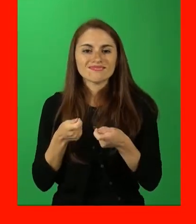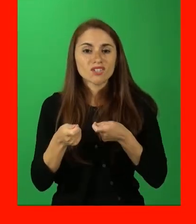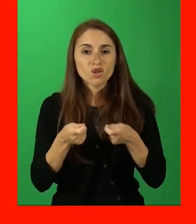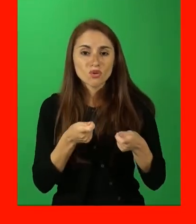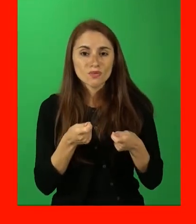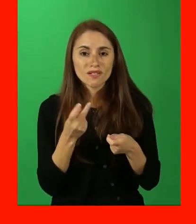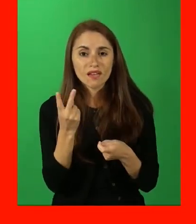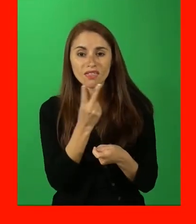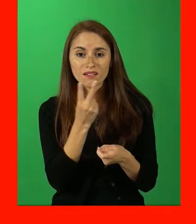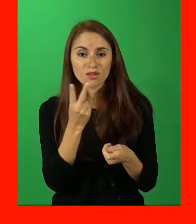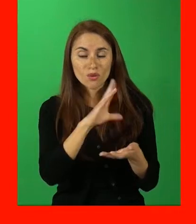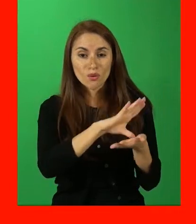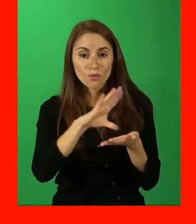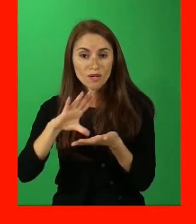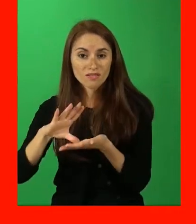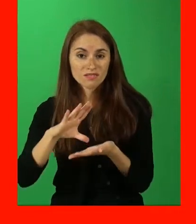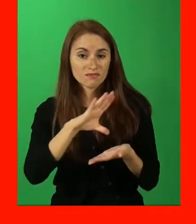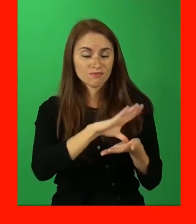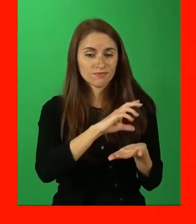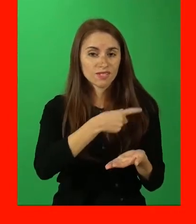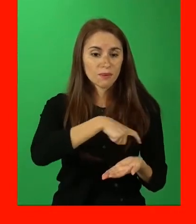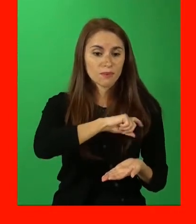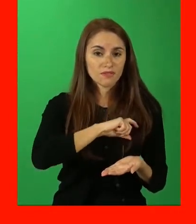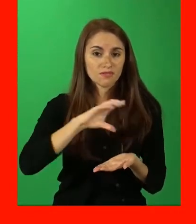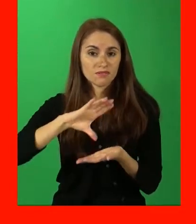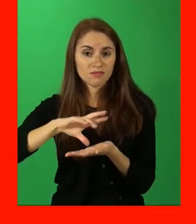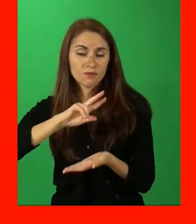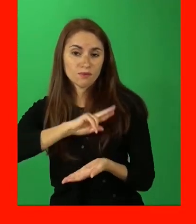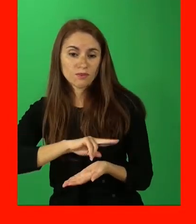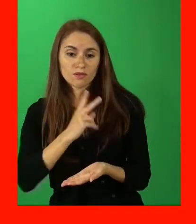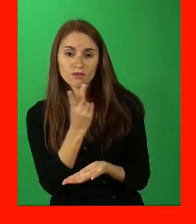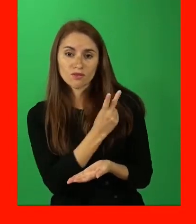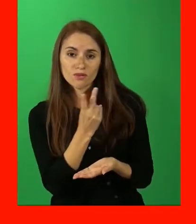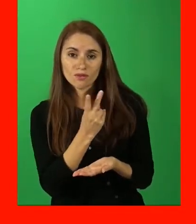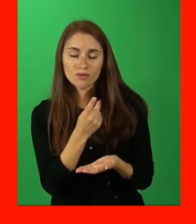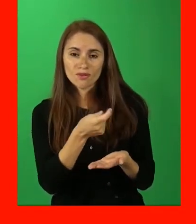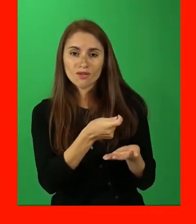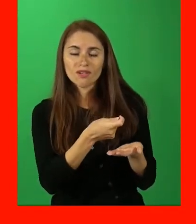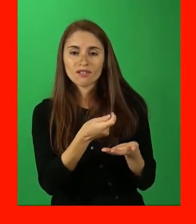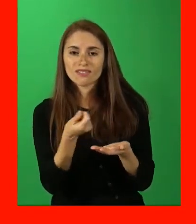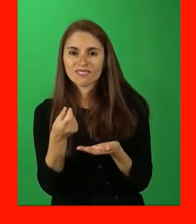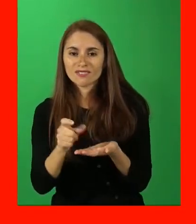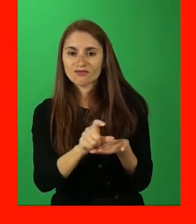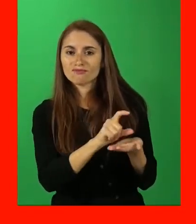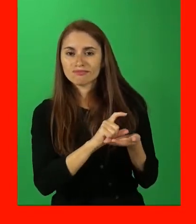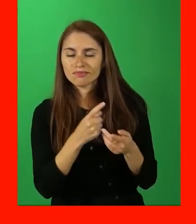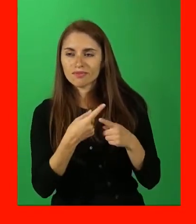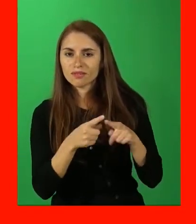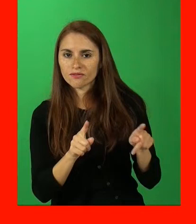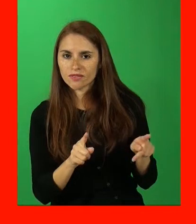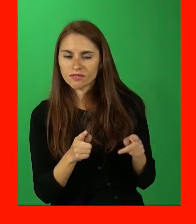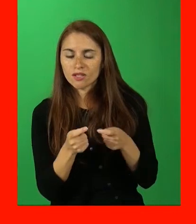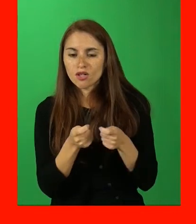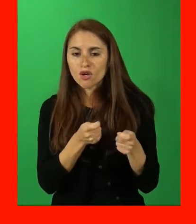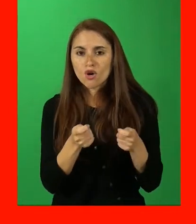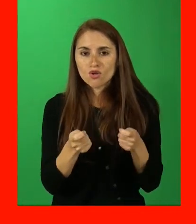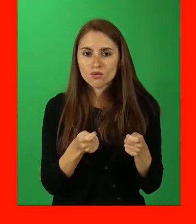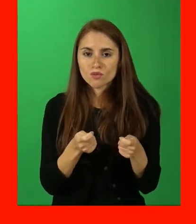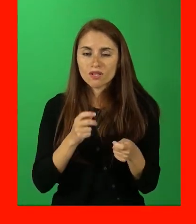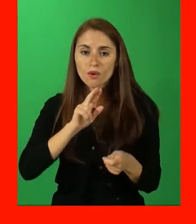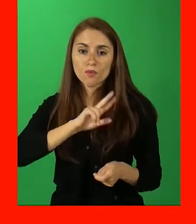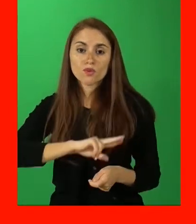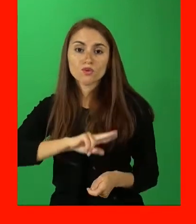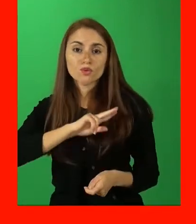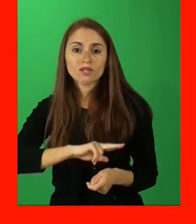ambos países, de ambos imperios, sea algo diferente. La economía portuguesa va